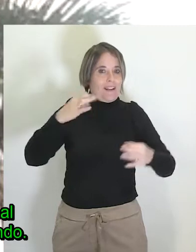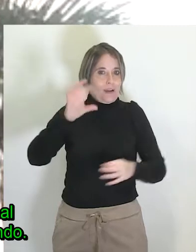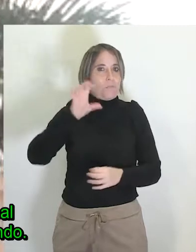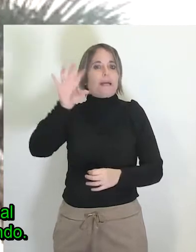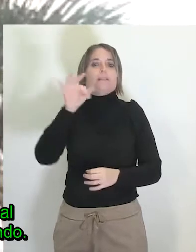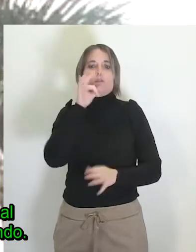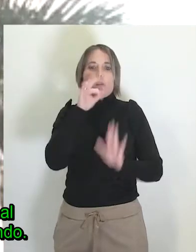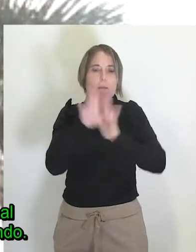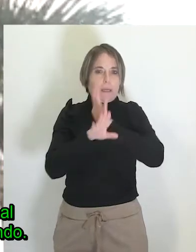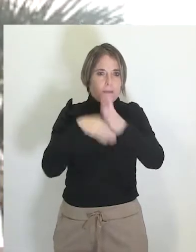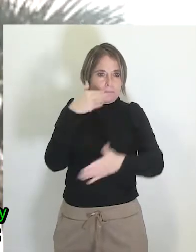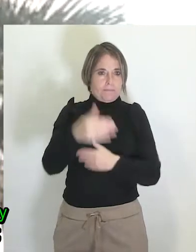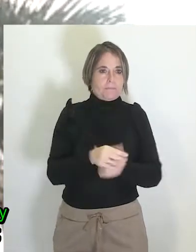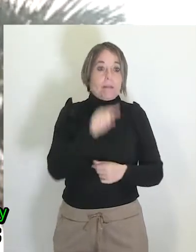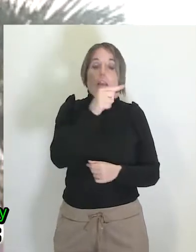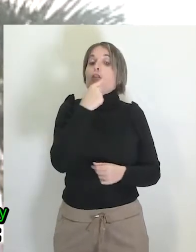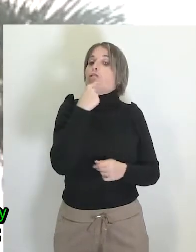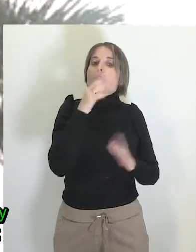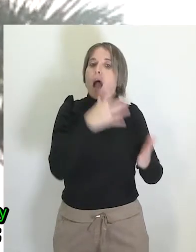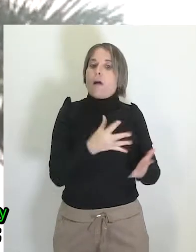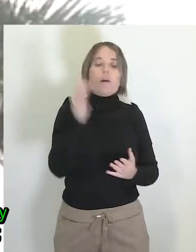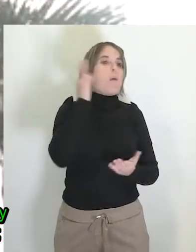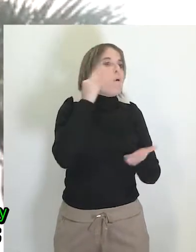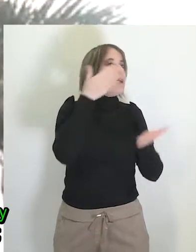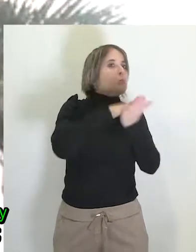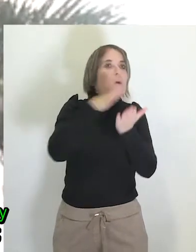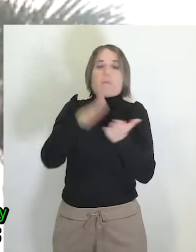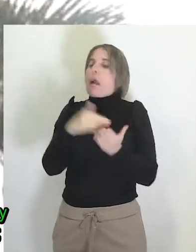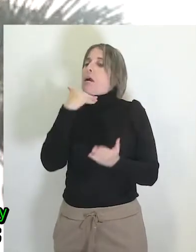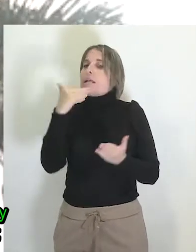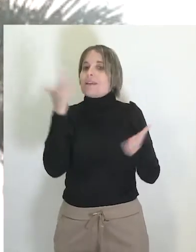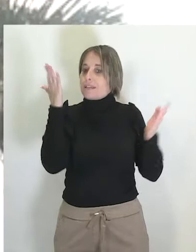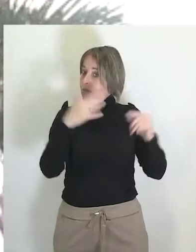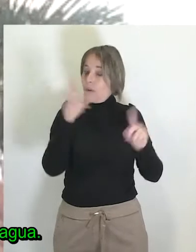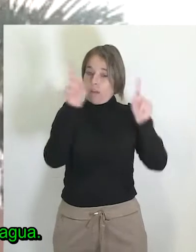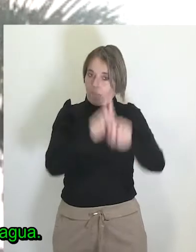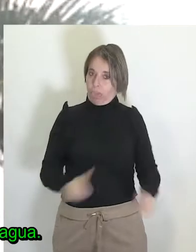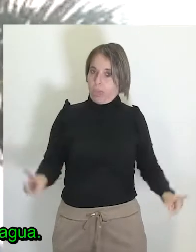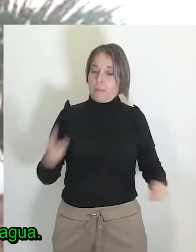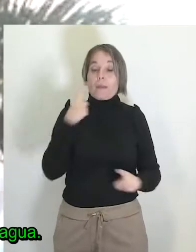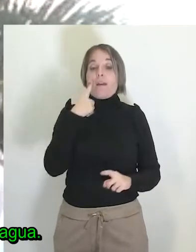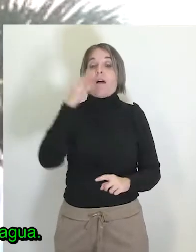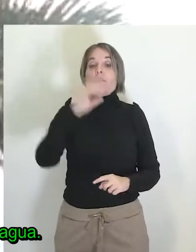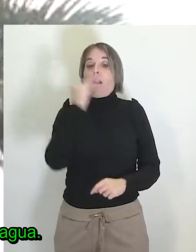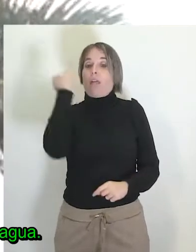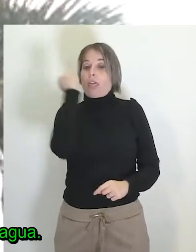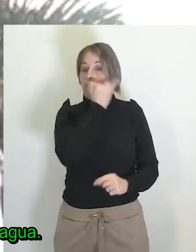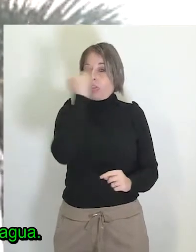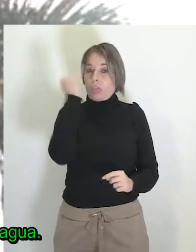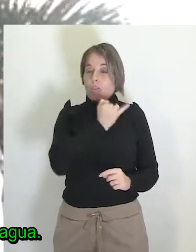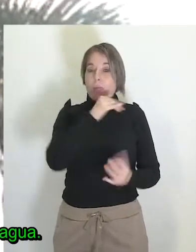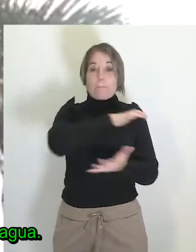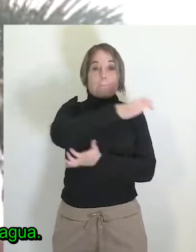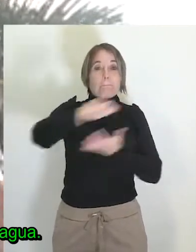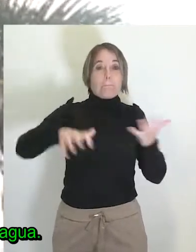en nuestro país y lo sigue siendo. Y ellos dicen, ahora no hay femicidios casi en el país. Pero lo que han hecho es invisibilizar